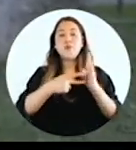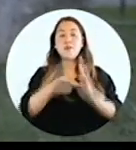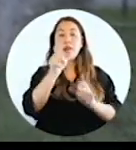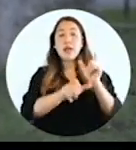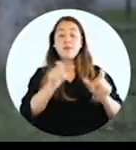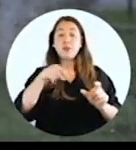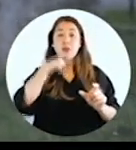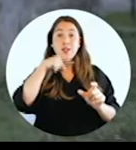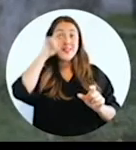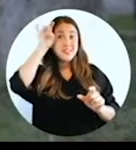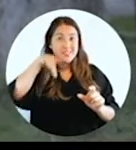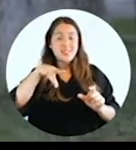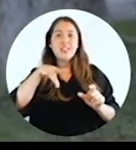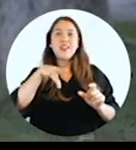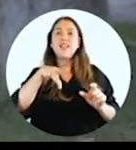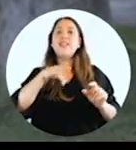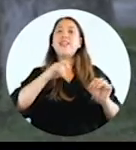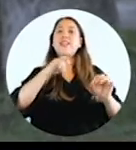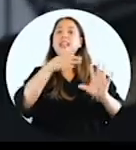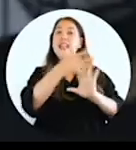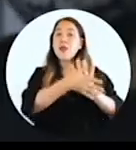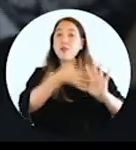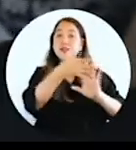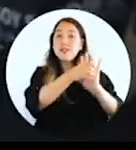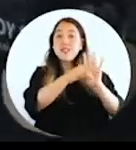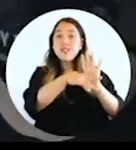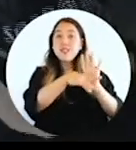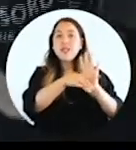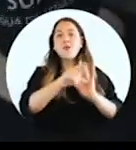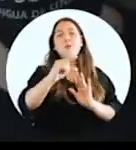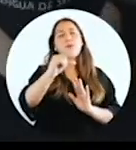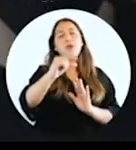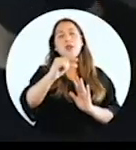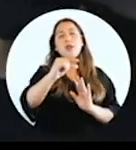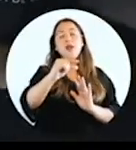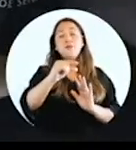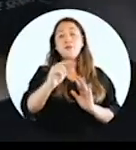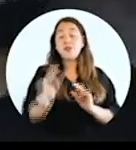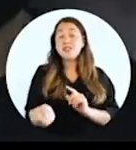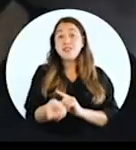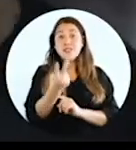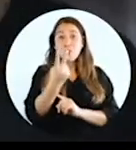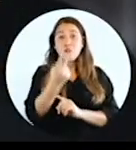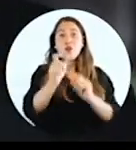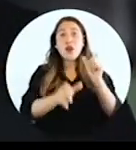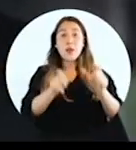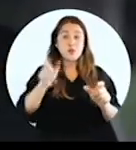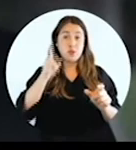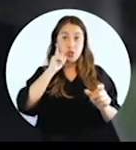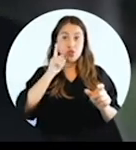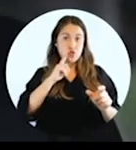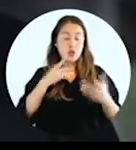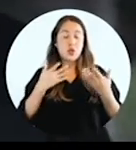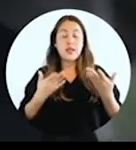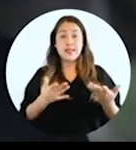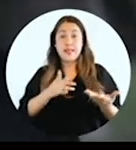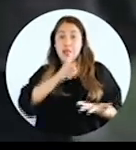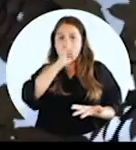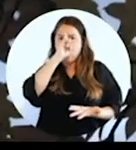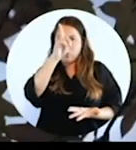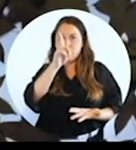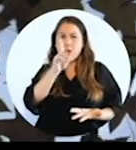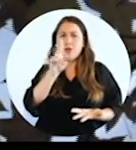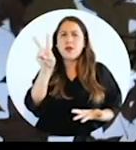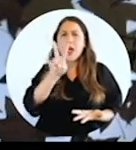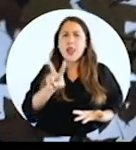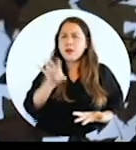mayor problema es que los oyentes que saben de lengua de señas chilena son muy pocas, y lo segundo es que las personas sordas